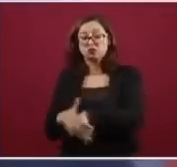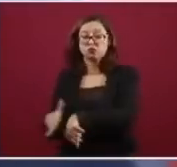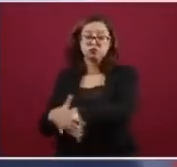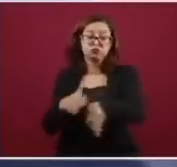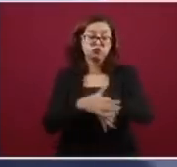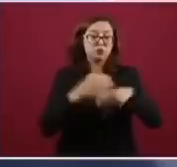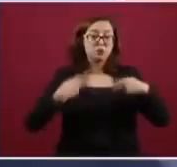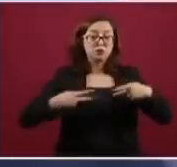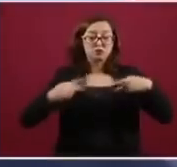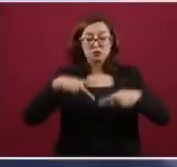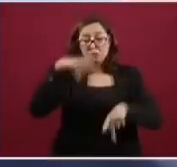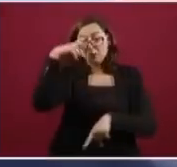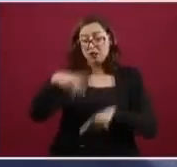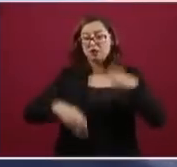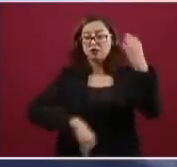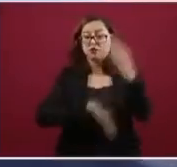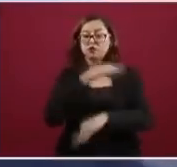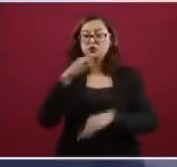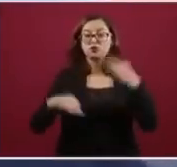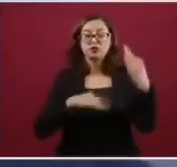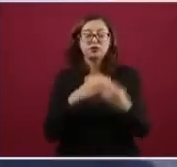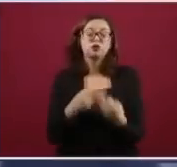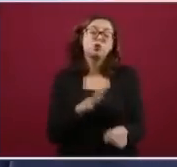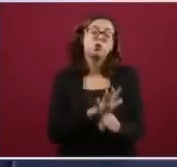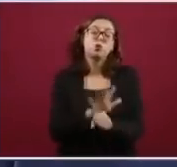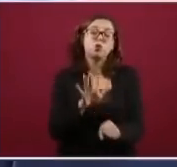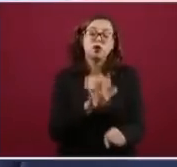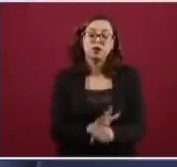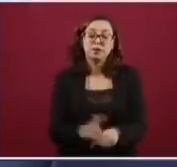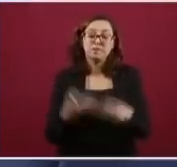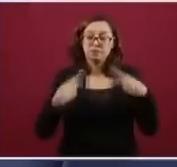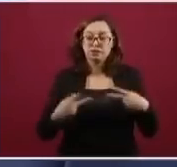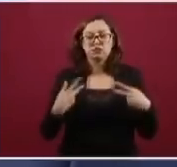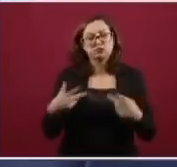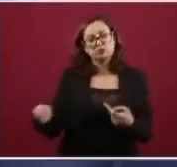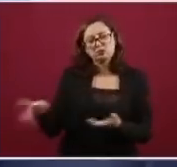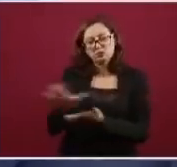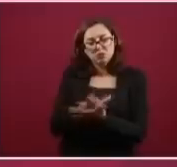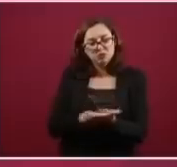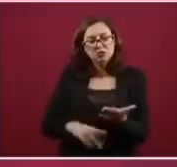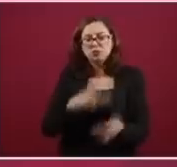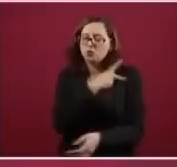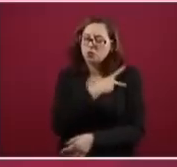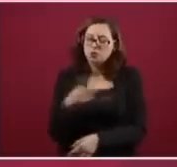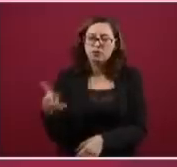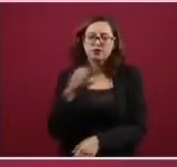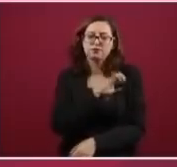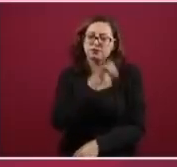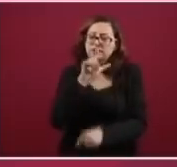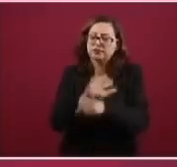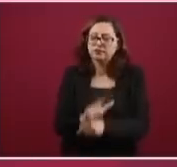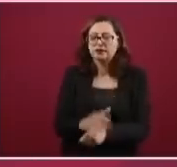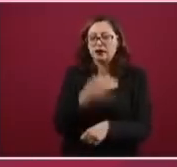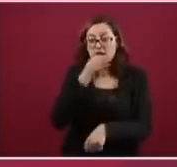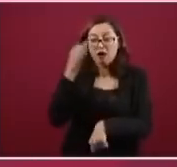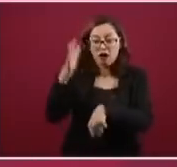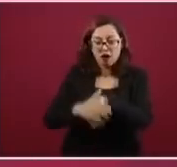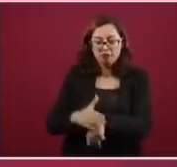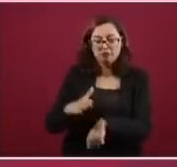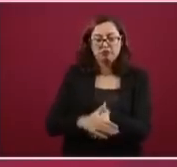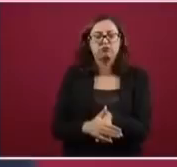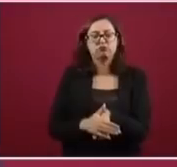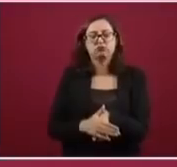mexicanos de manera muy especial a la gente humilde a la gente pobre que están